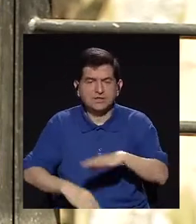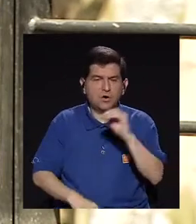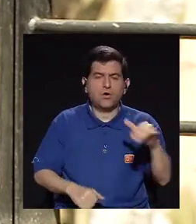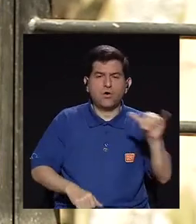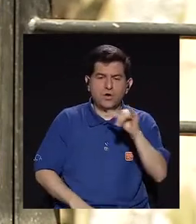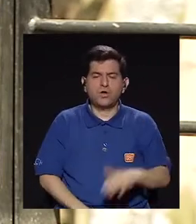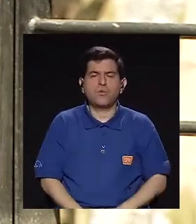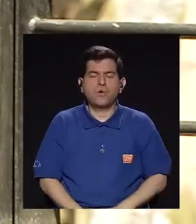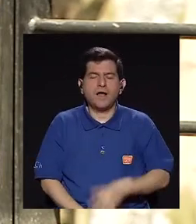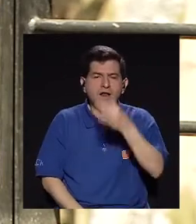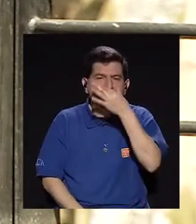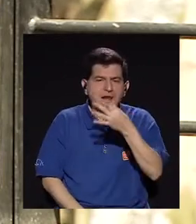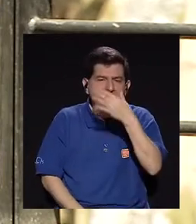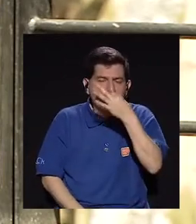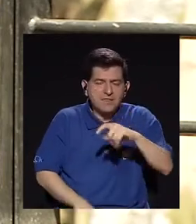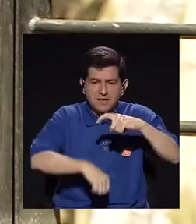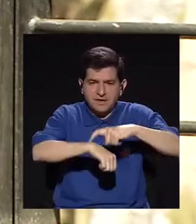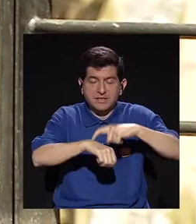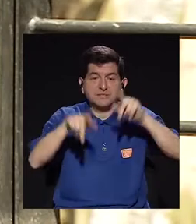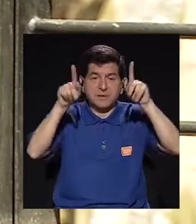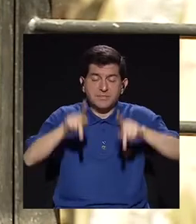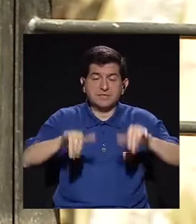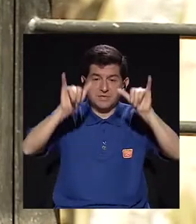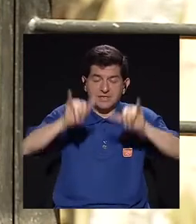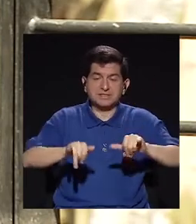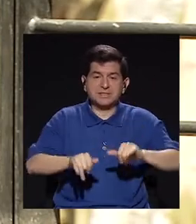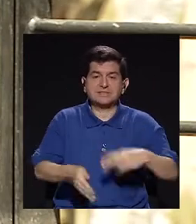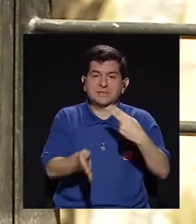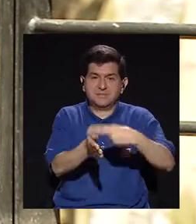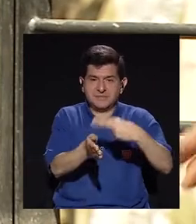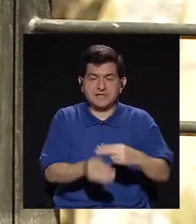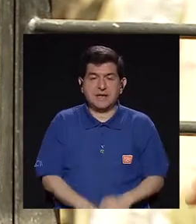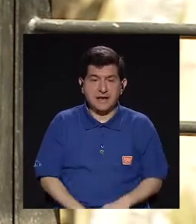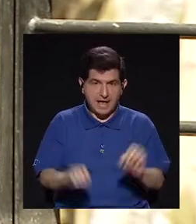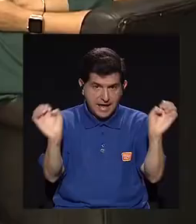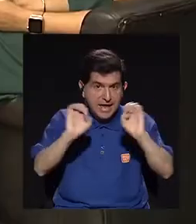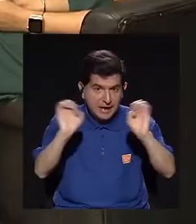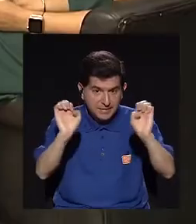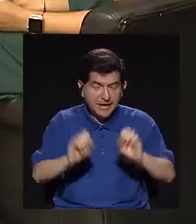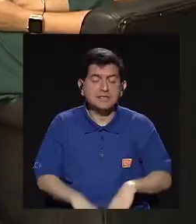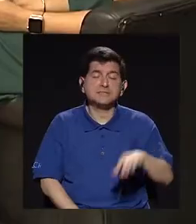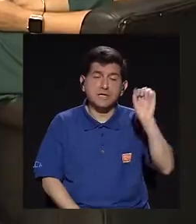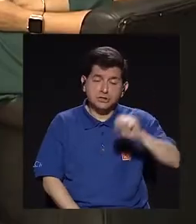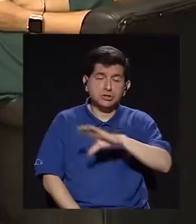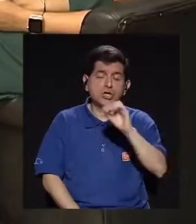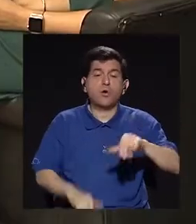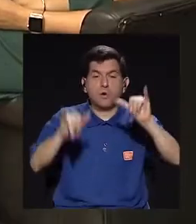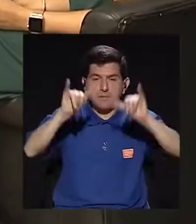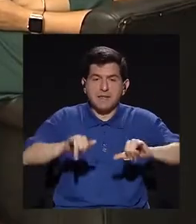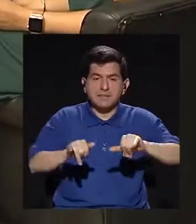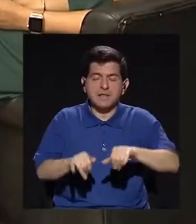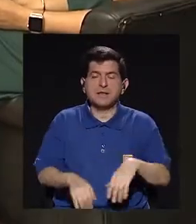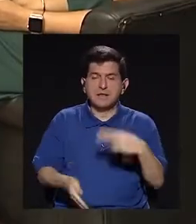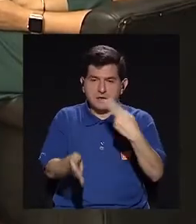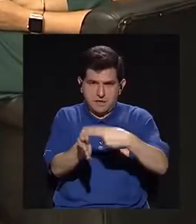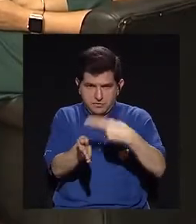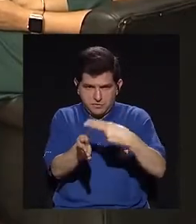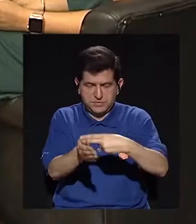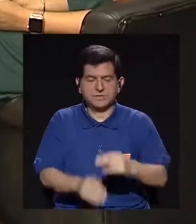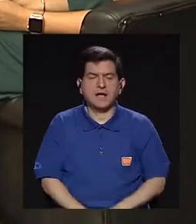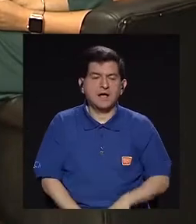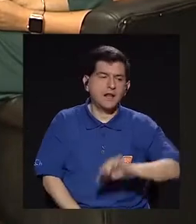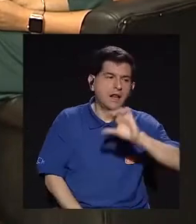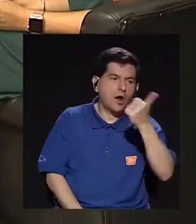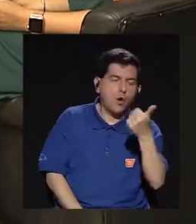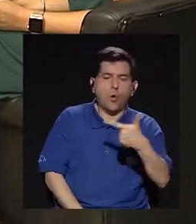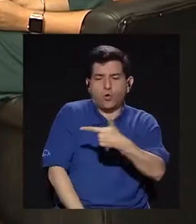podrían aplicar también las de influenza estacional para pacientes que estén hospitalizados. ¿Hay en emergencias? En emergencias o en hospitalización. Uh-huh. Ya en